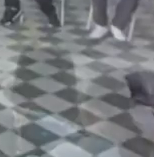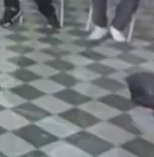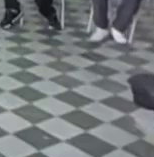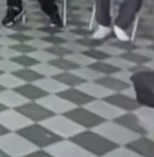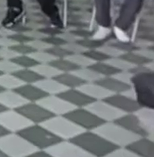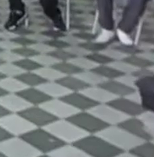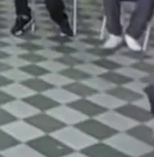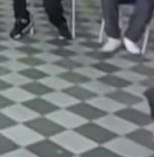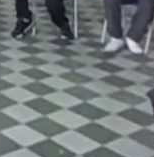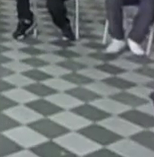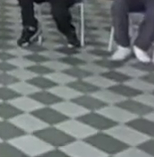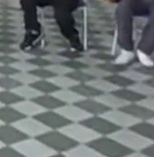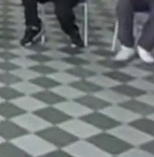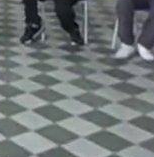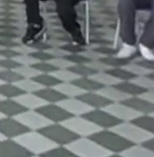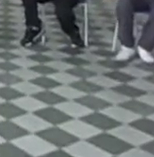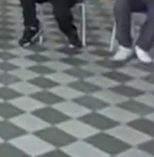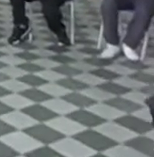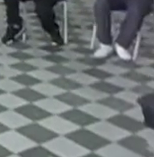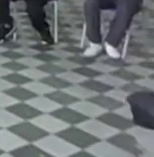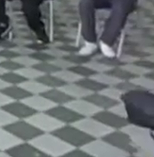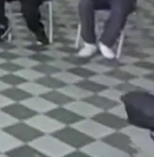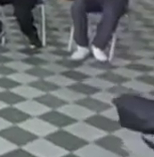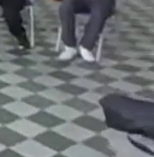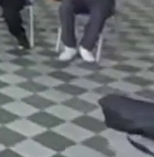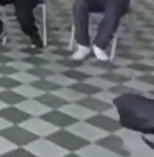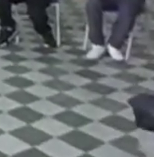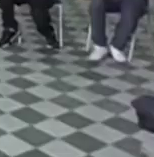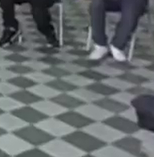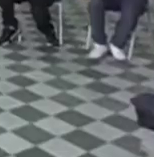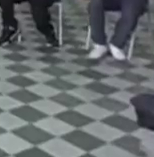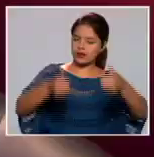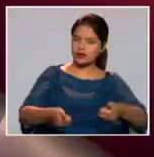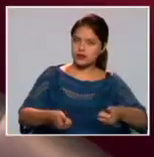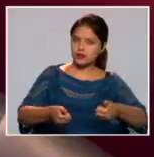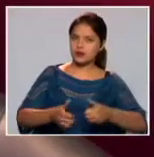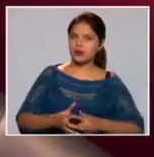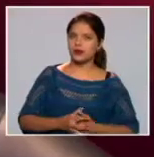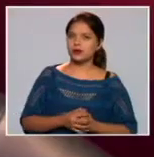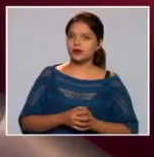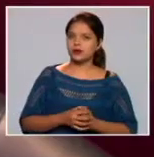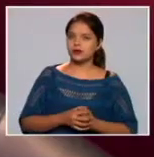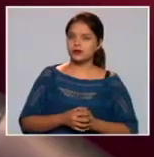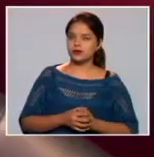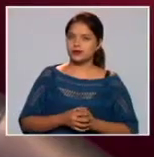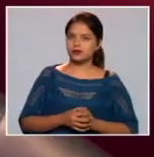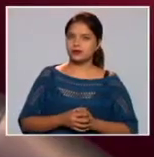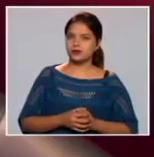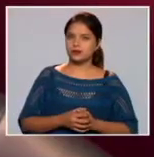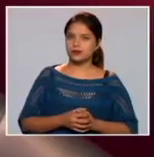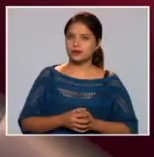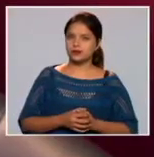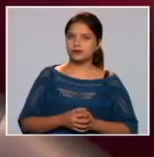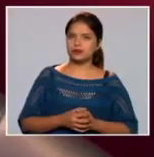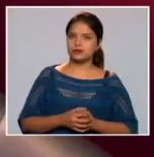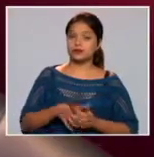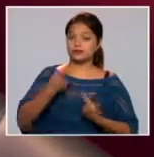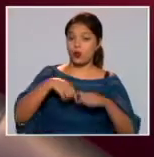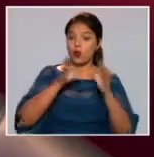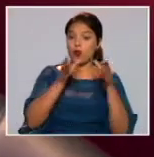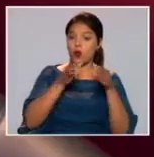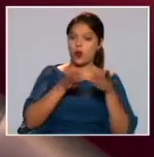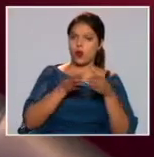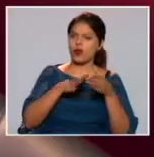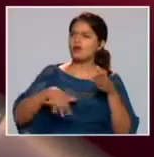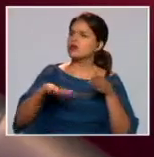medios audiovisuales si hablamos de los inicios de bataclan como corporación no